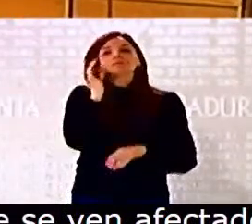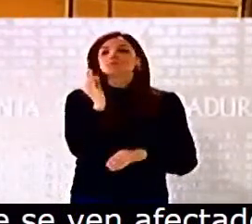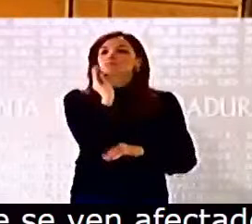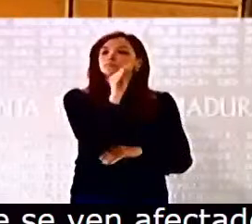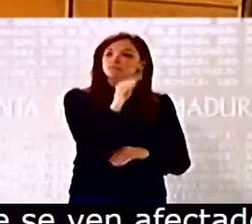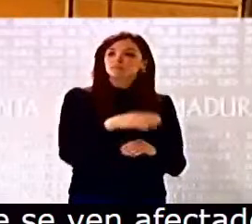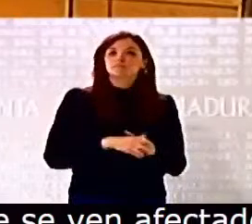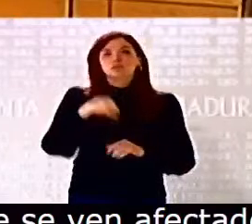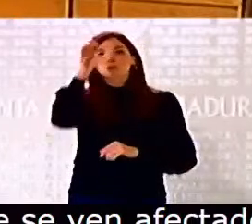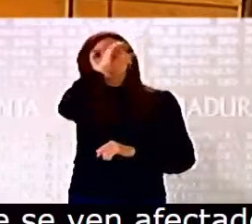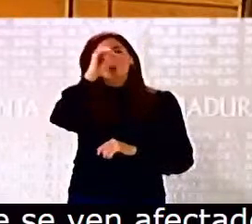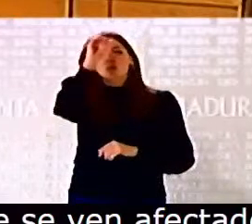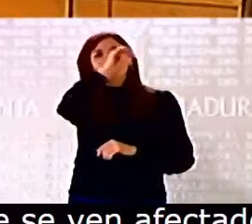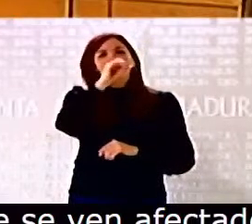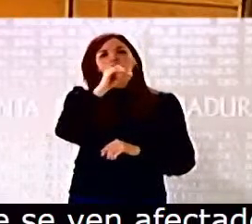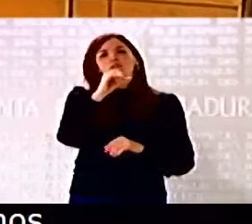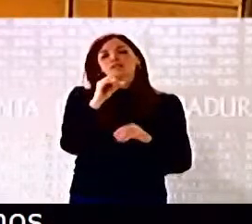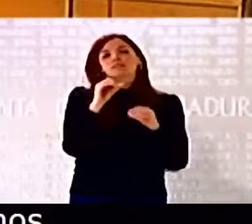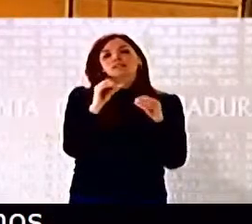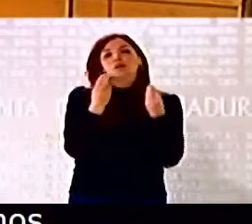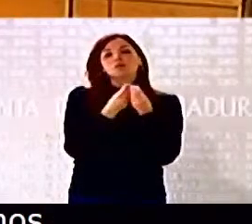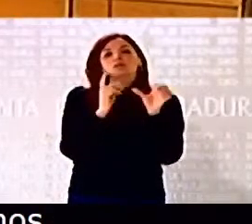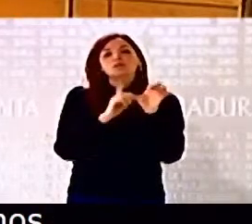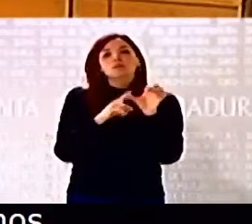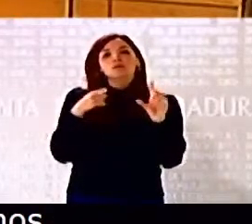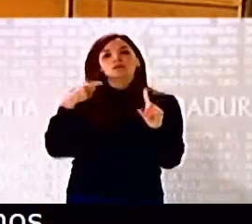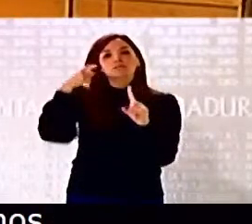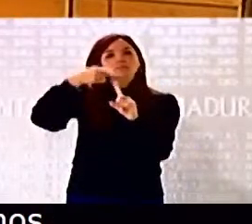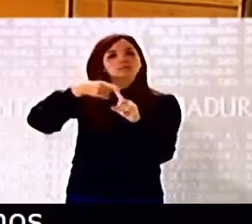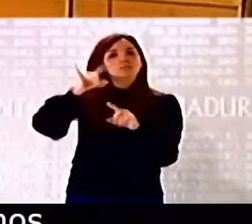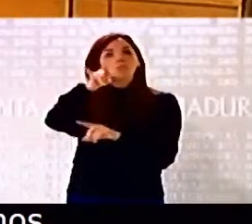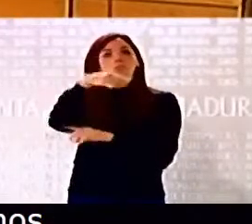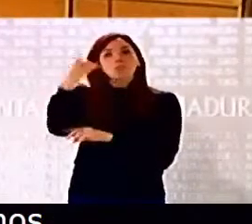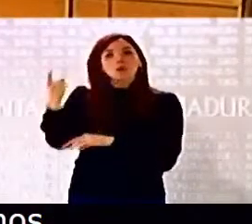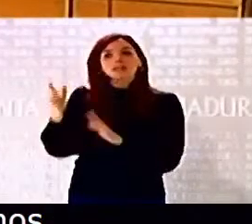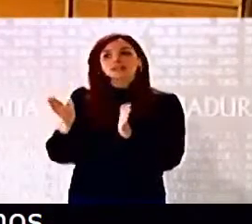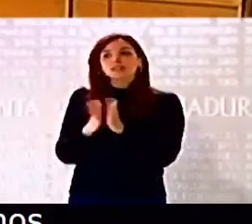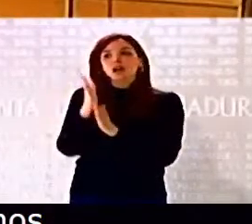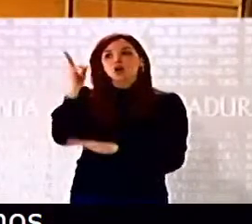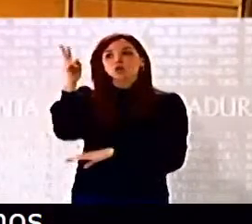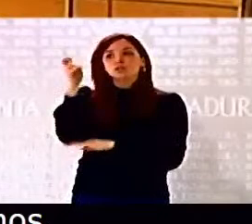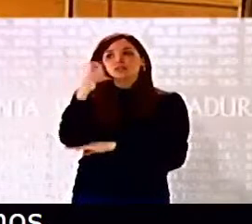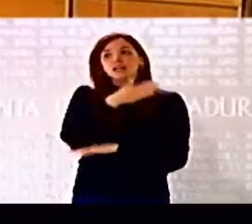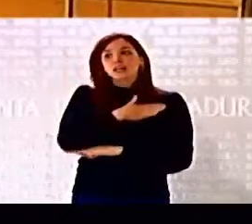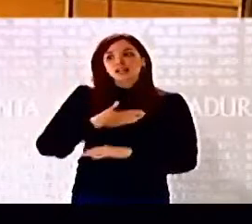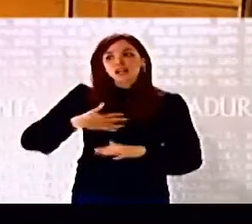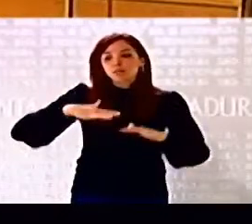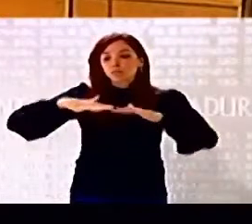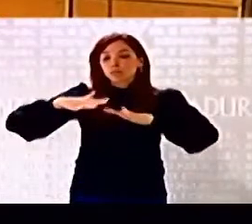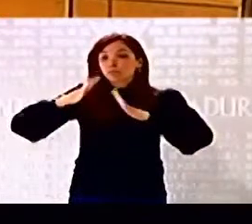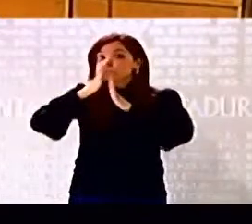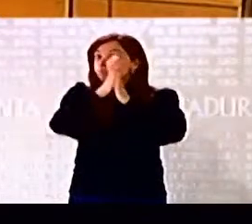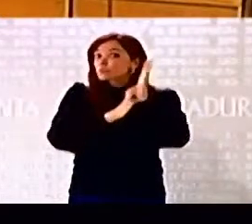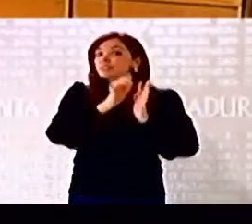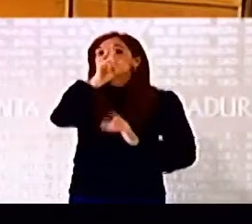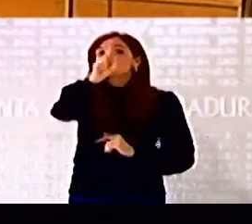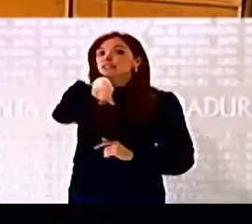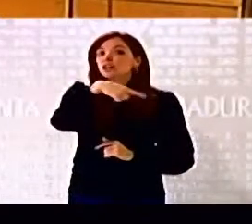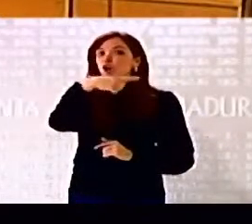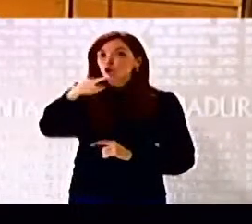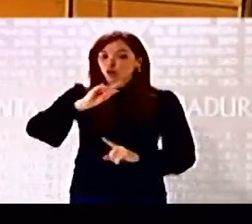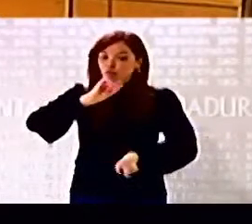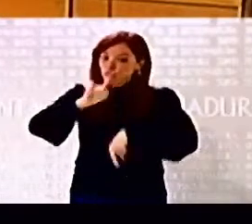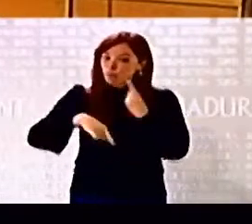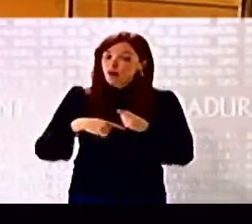puente de San José es que se reduzca la movilidad. ¿Va a ir con ese, aunque lo va a consensuar en el Consejo